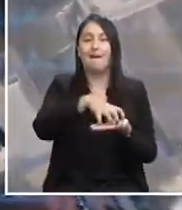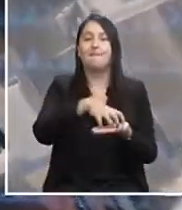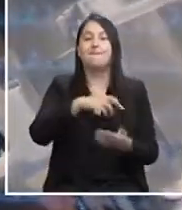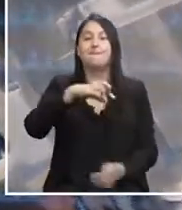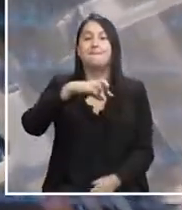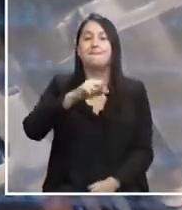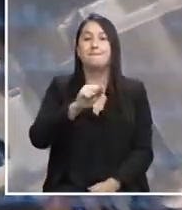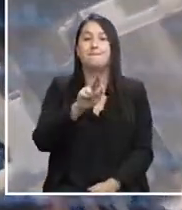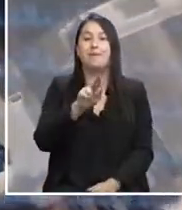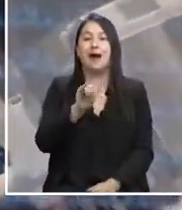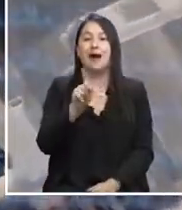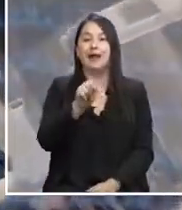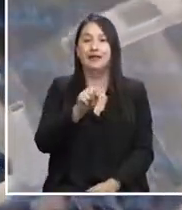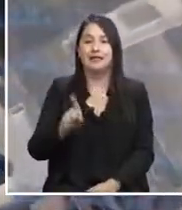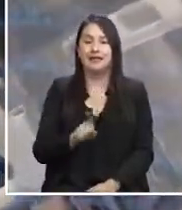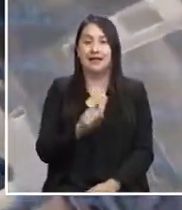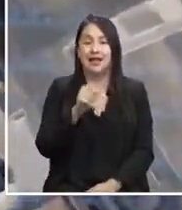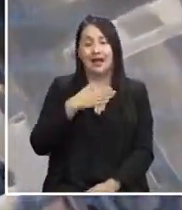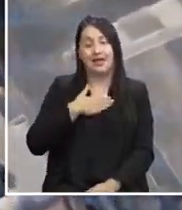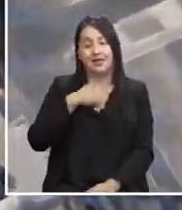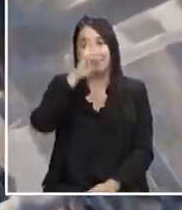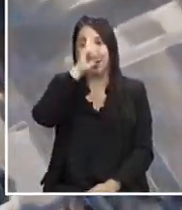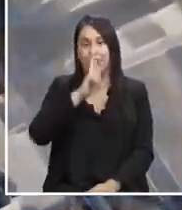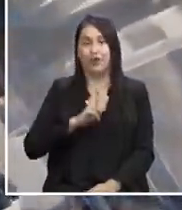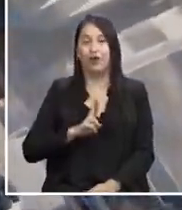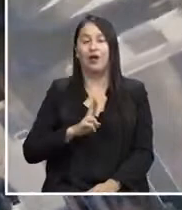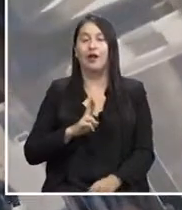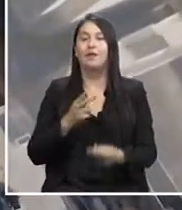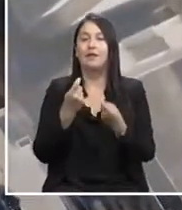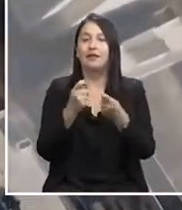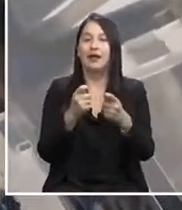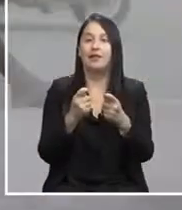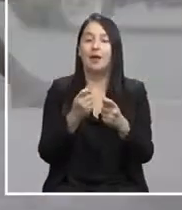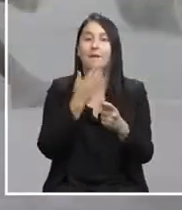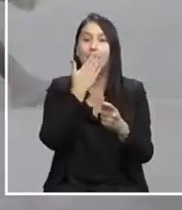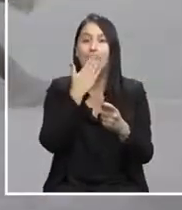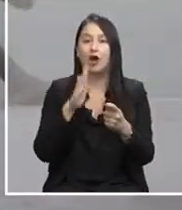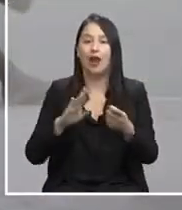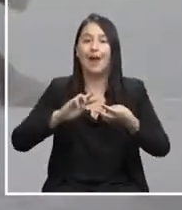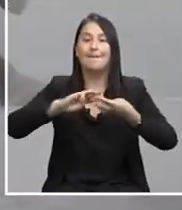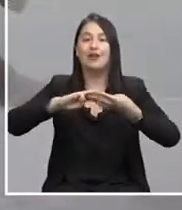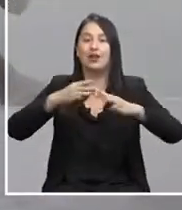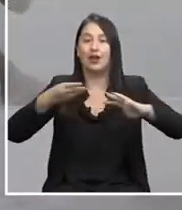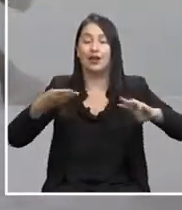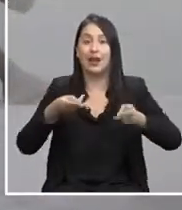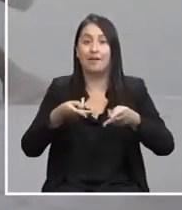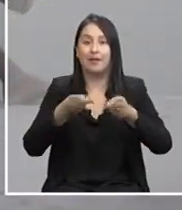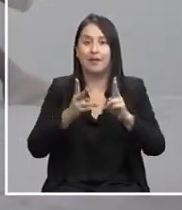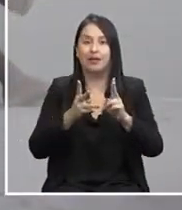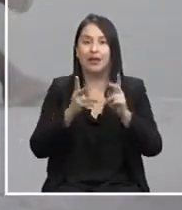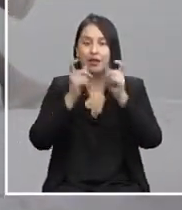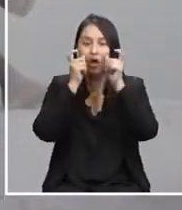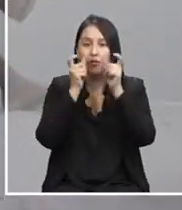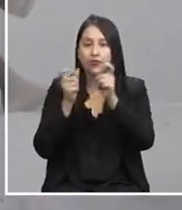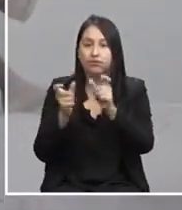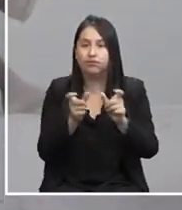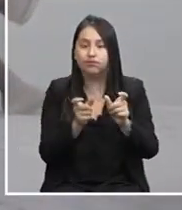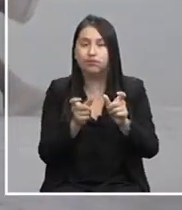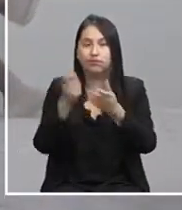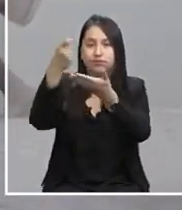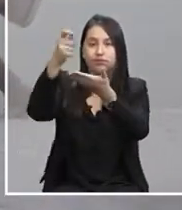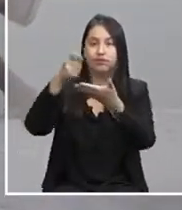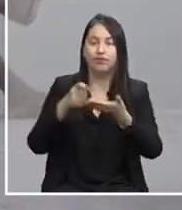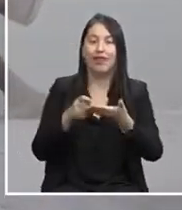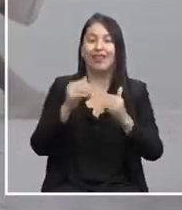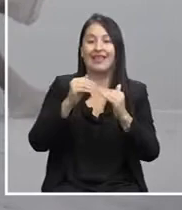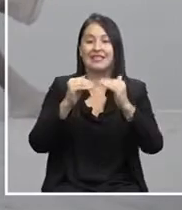rol me ha tocado tratar de mejorar las metodologías que permiten medir la desigualdad económica.